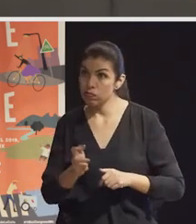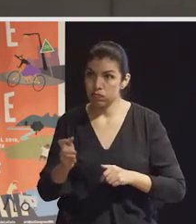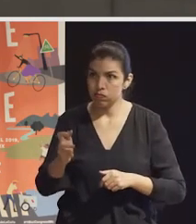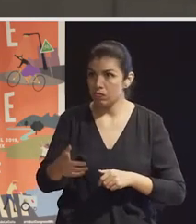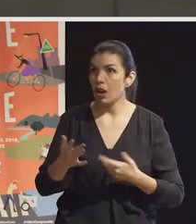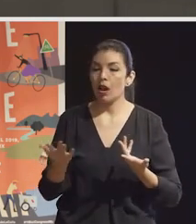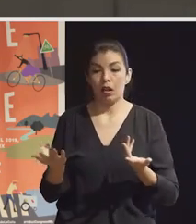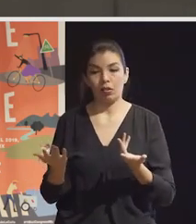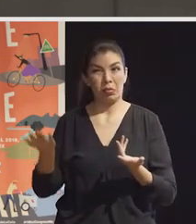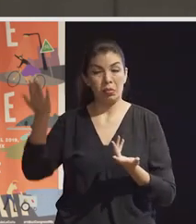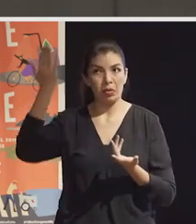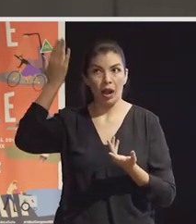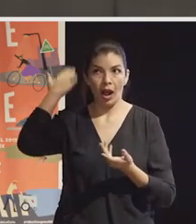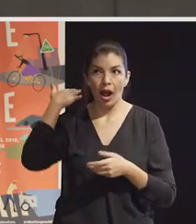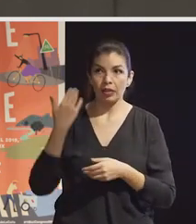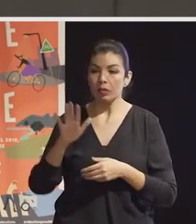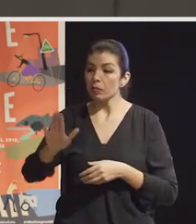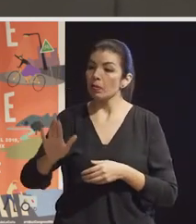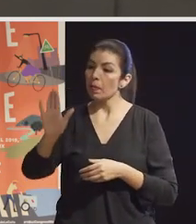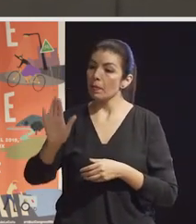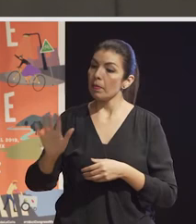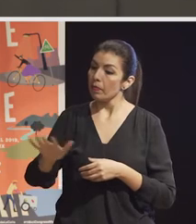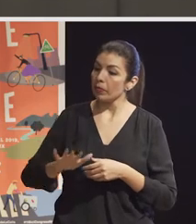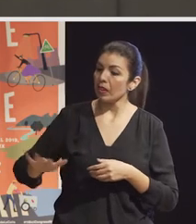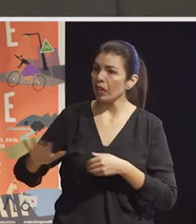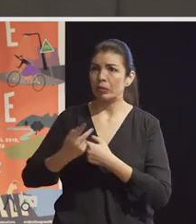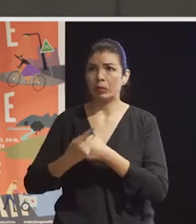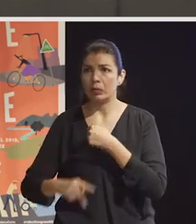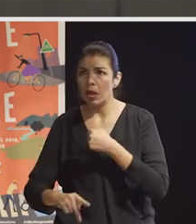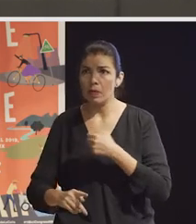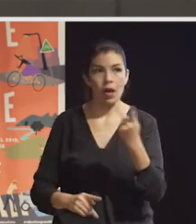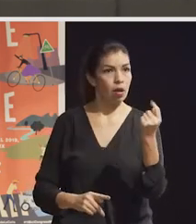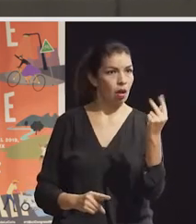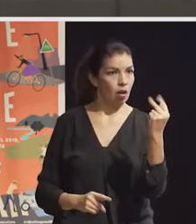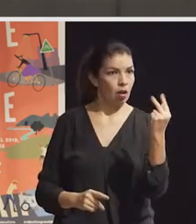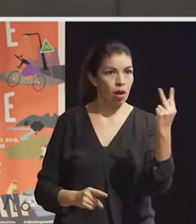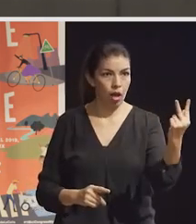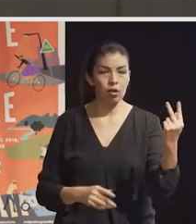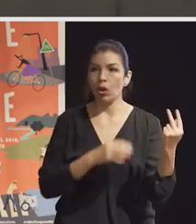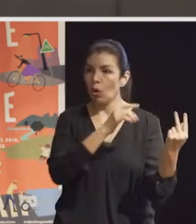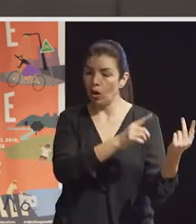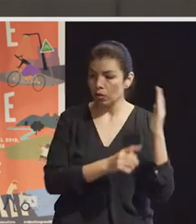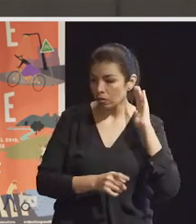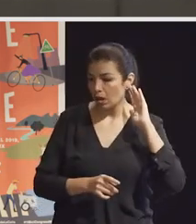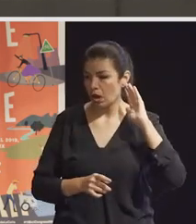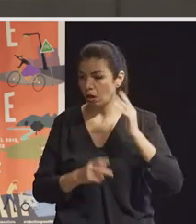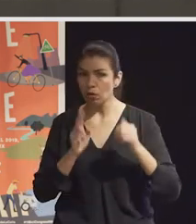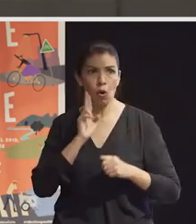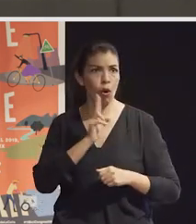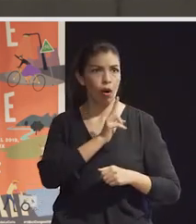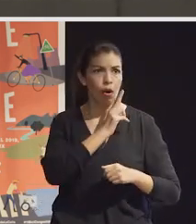que se vivía que se percibía a través de la tele el terror no terrorismo entonces fue como